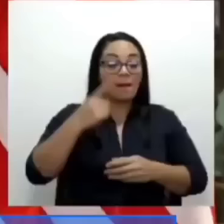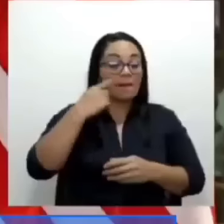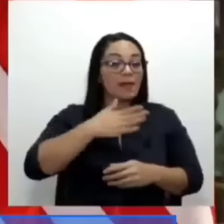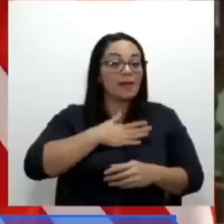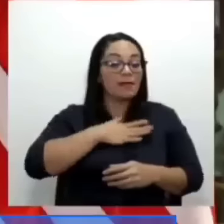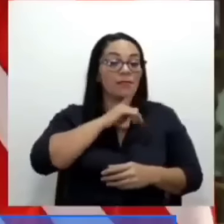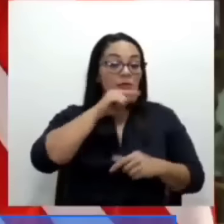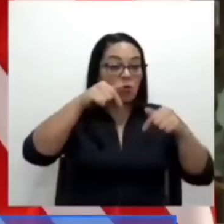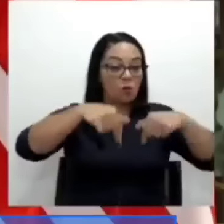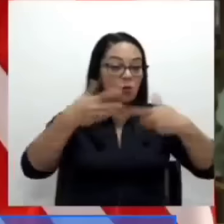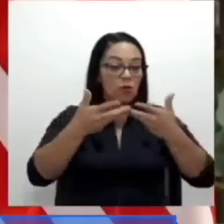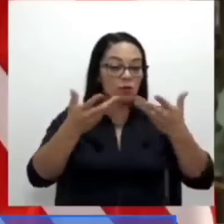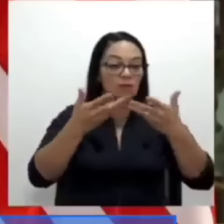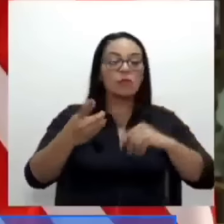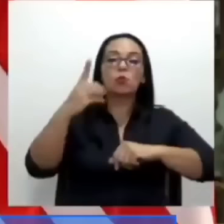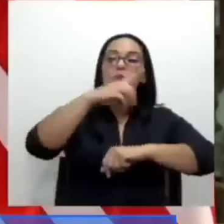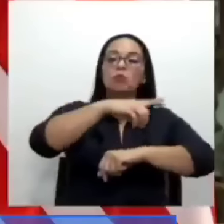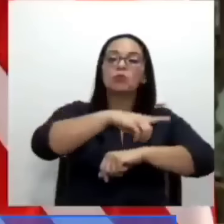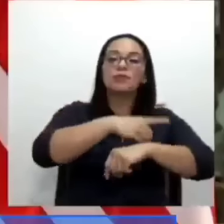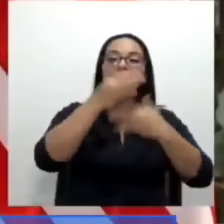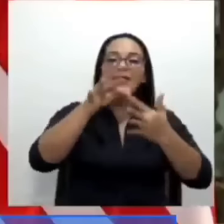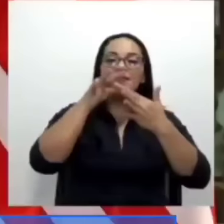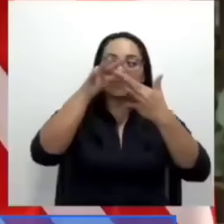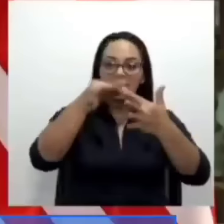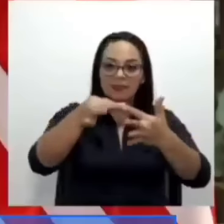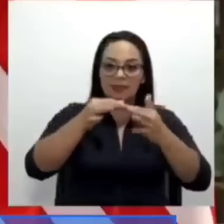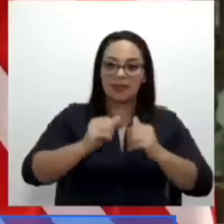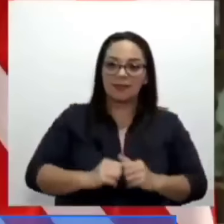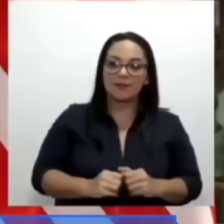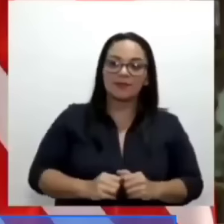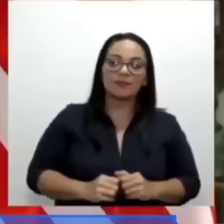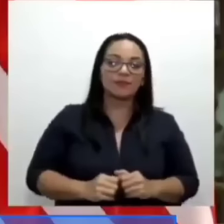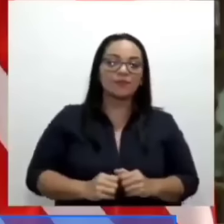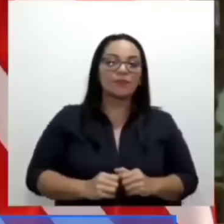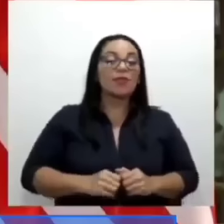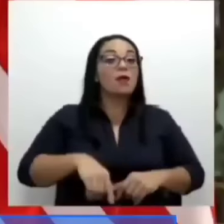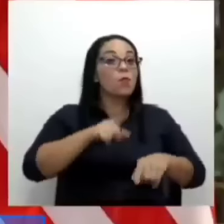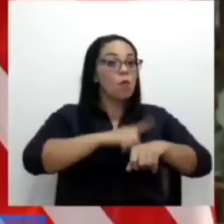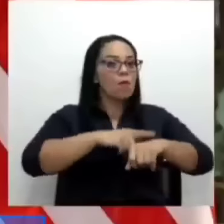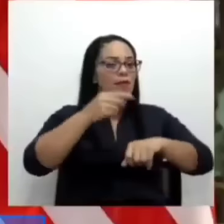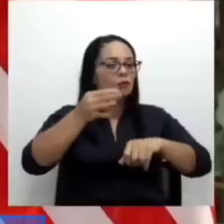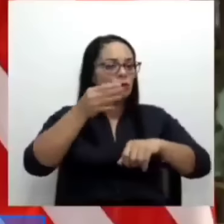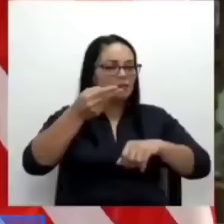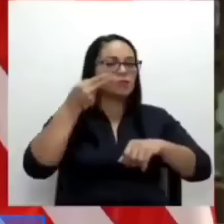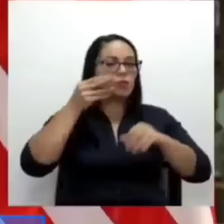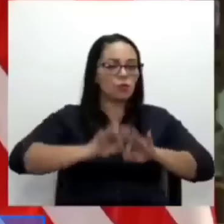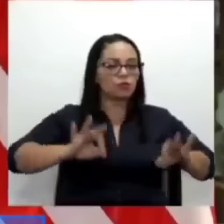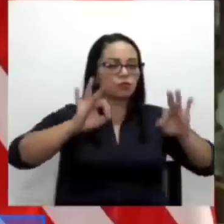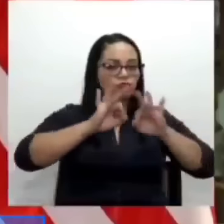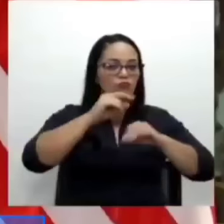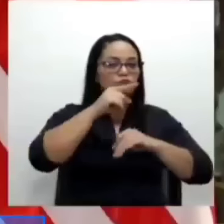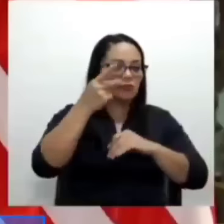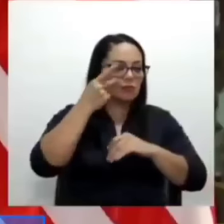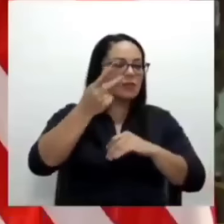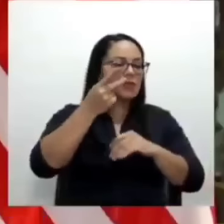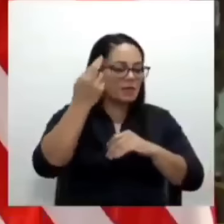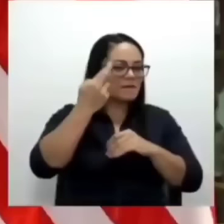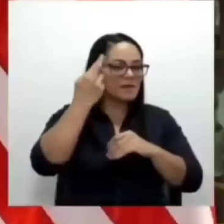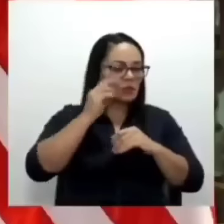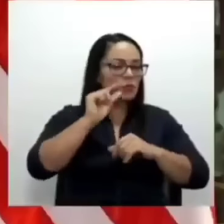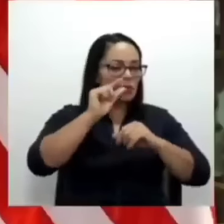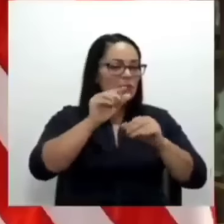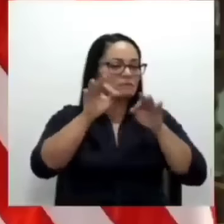hoy es un día especial e histórico por razones que ustedes van a ver en unos minutos y